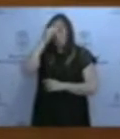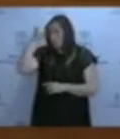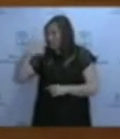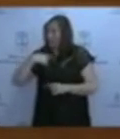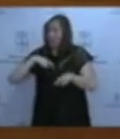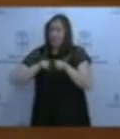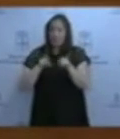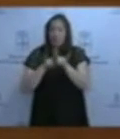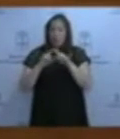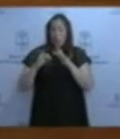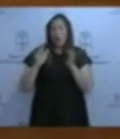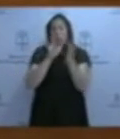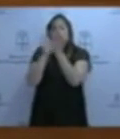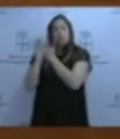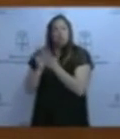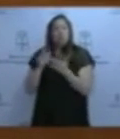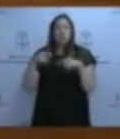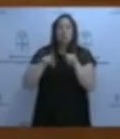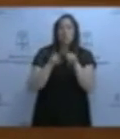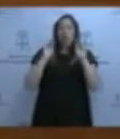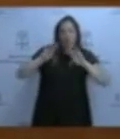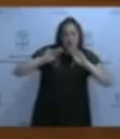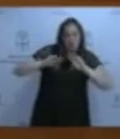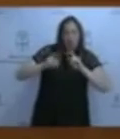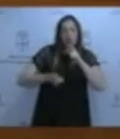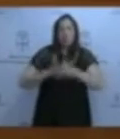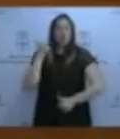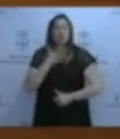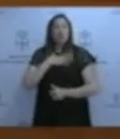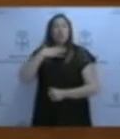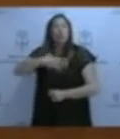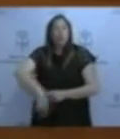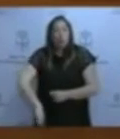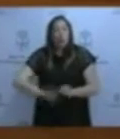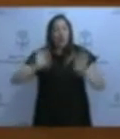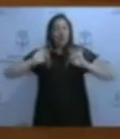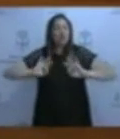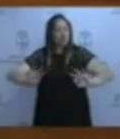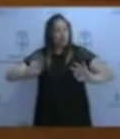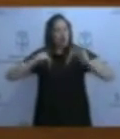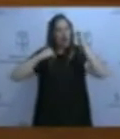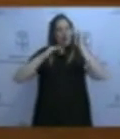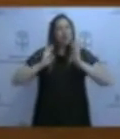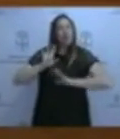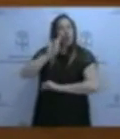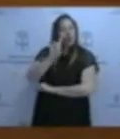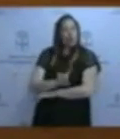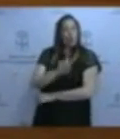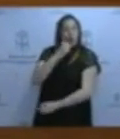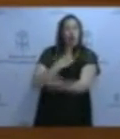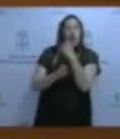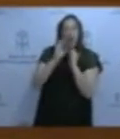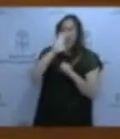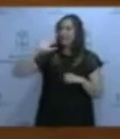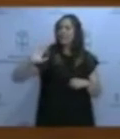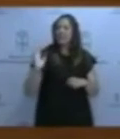comunicación entre niveles asistenciales, la formación y la posibilidad de que los especialistas de atención primaria consulten no solo a través de la derivación, sino que